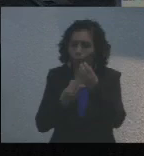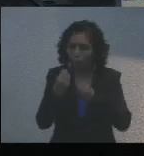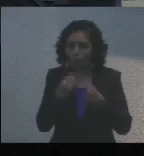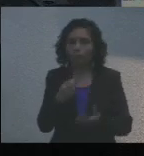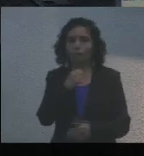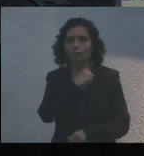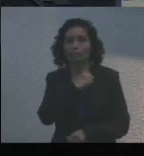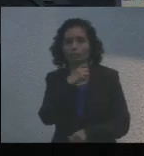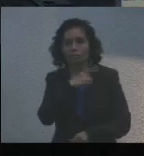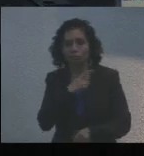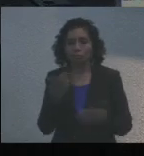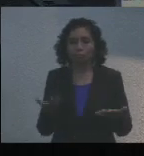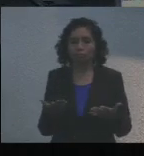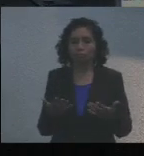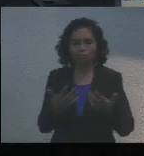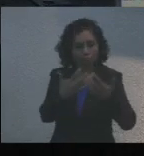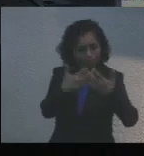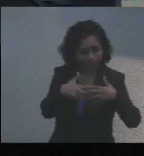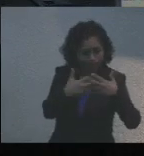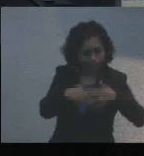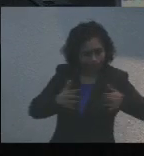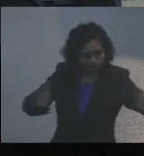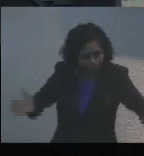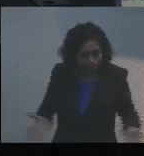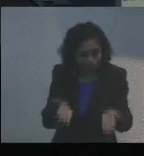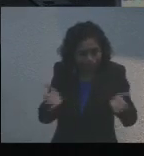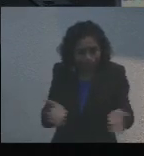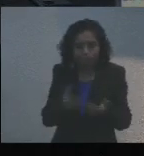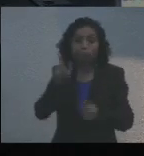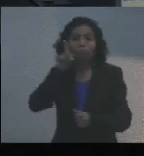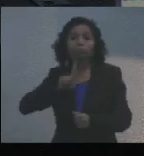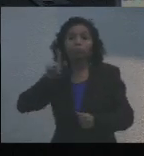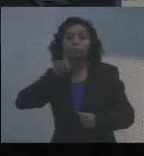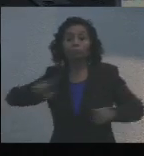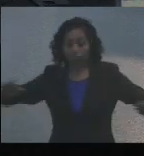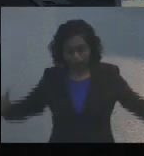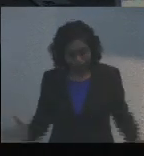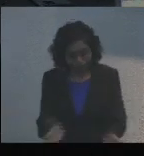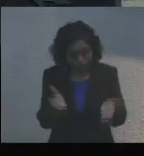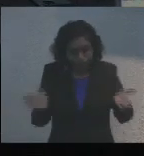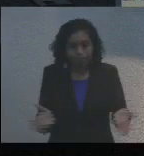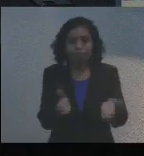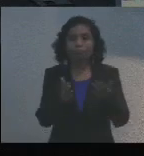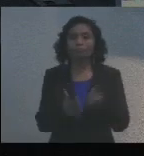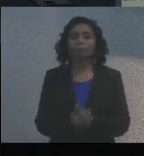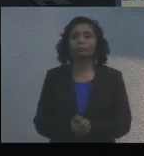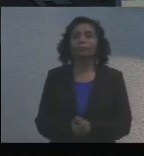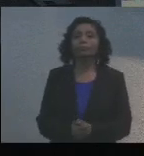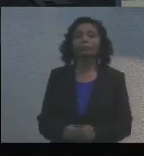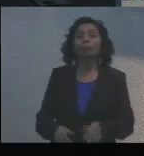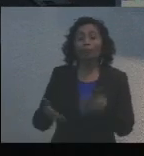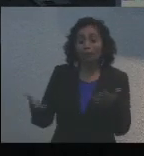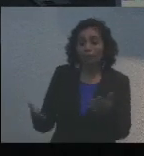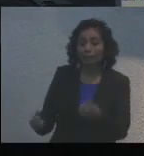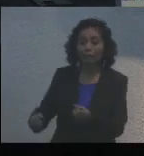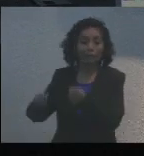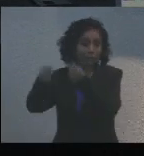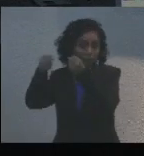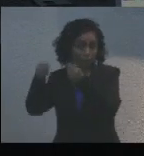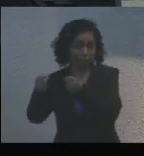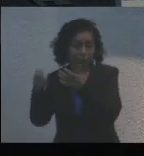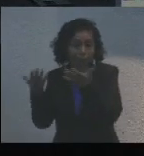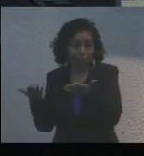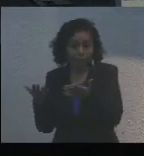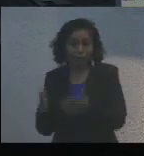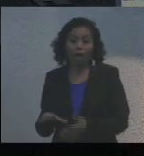salud, emprendimiento y empoderamiento a la mujer. En materia de seguridad, logramos la